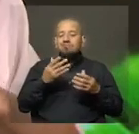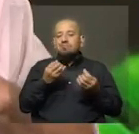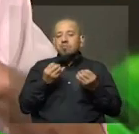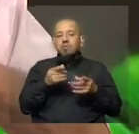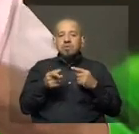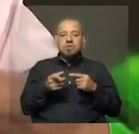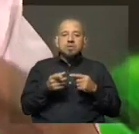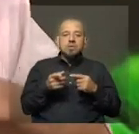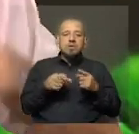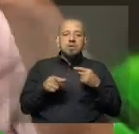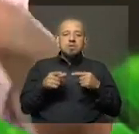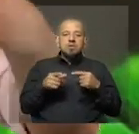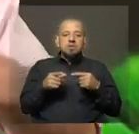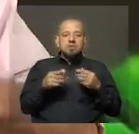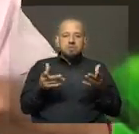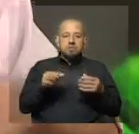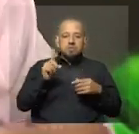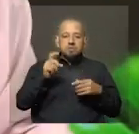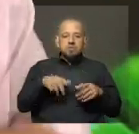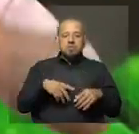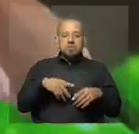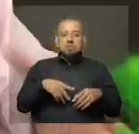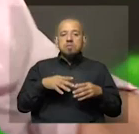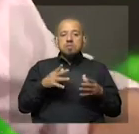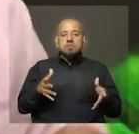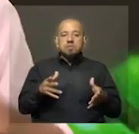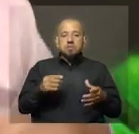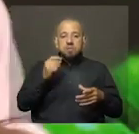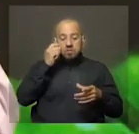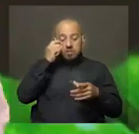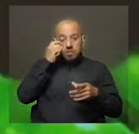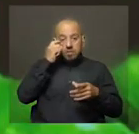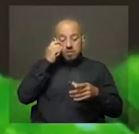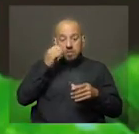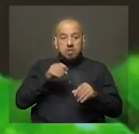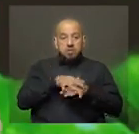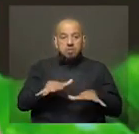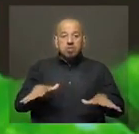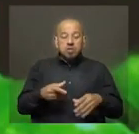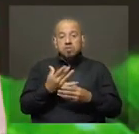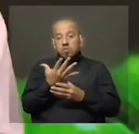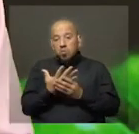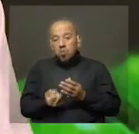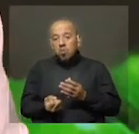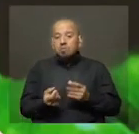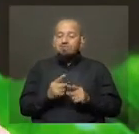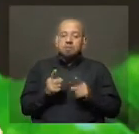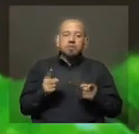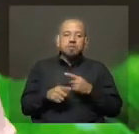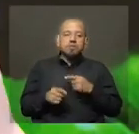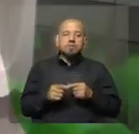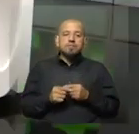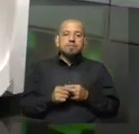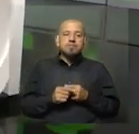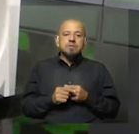porque el comportamiento del agua, si cae toda junta, es que va a escurrir rápidamente y no va a penetrar los suelos. Entonces, es complejo el tema. No es la situación